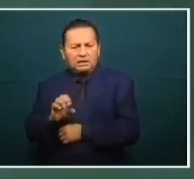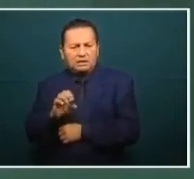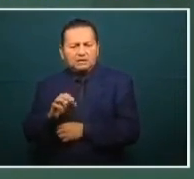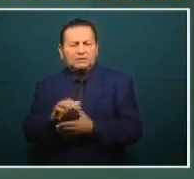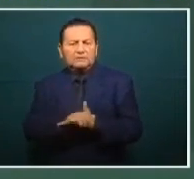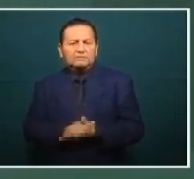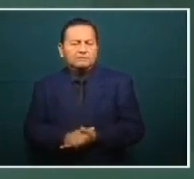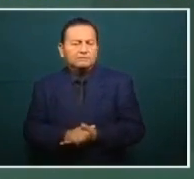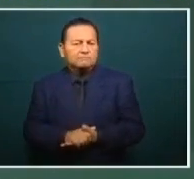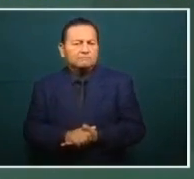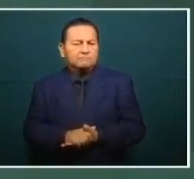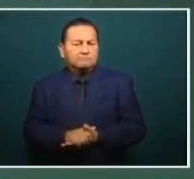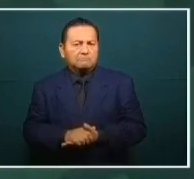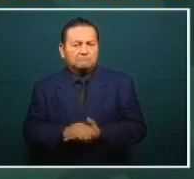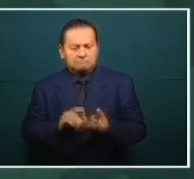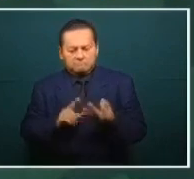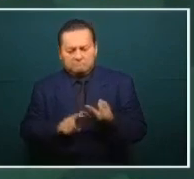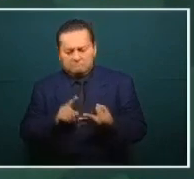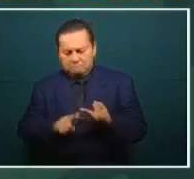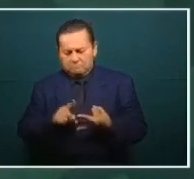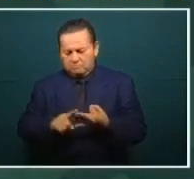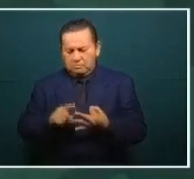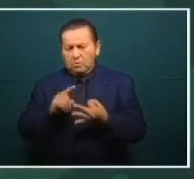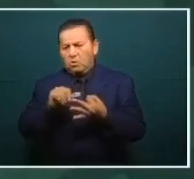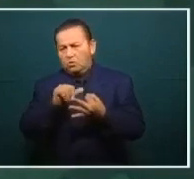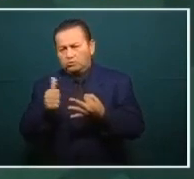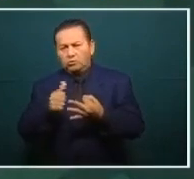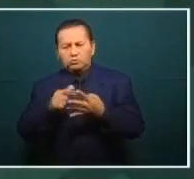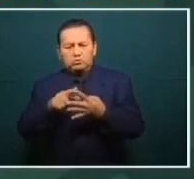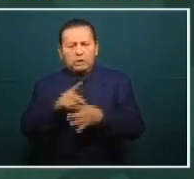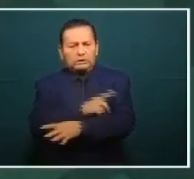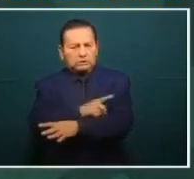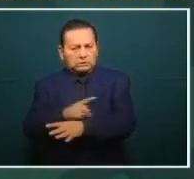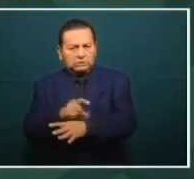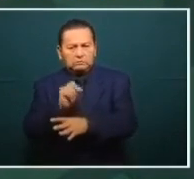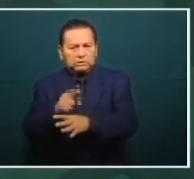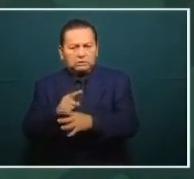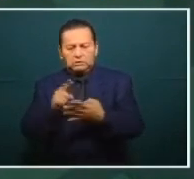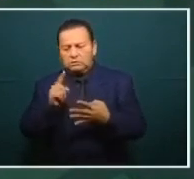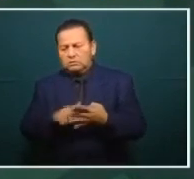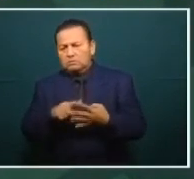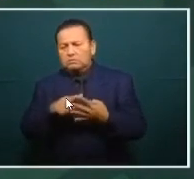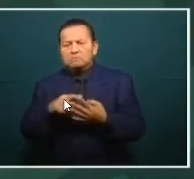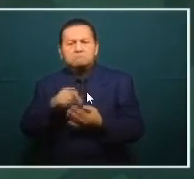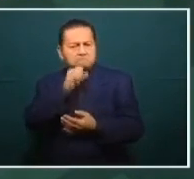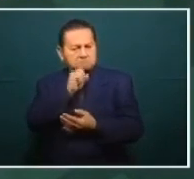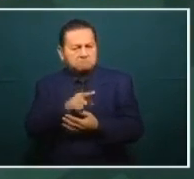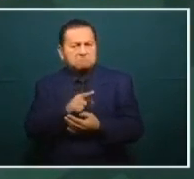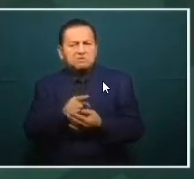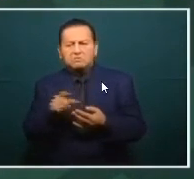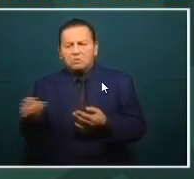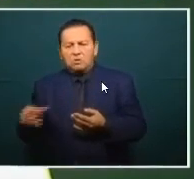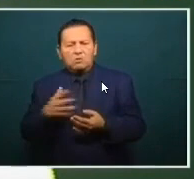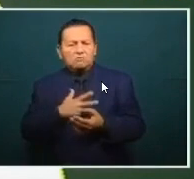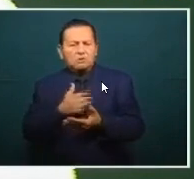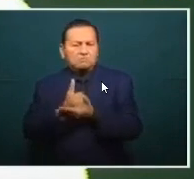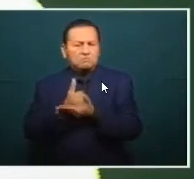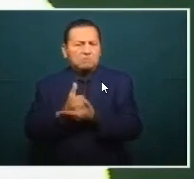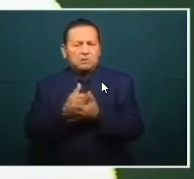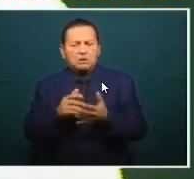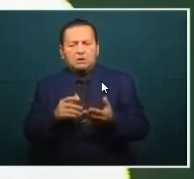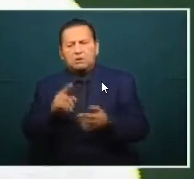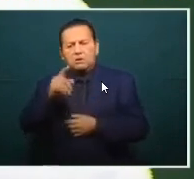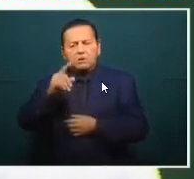for the theme también Sociedad. está participando el